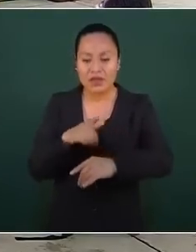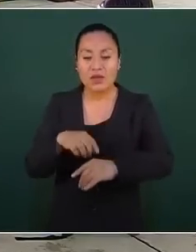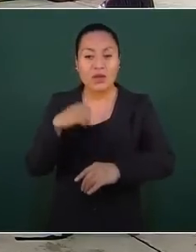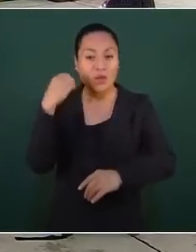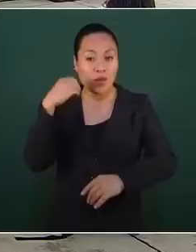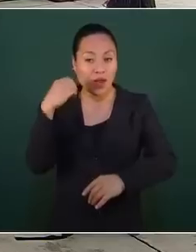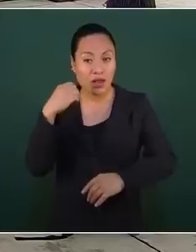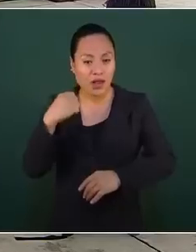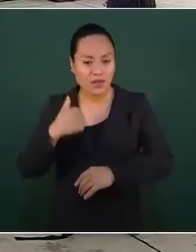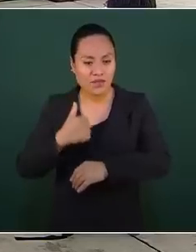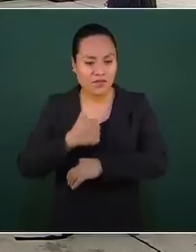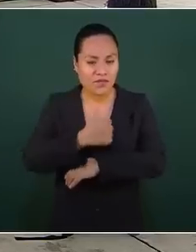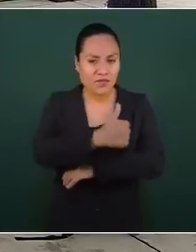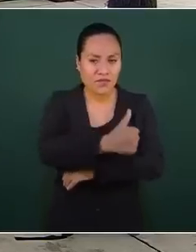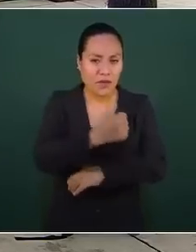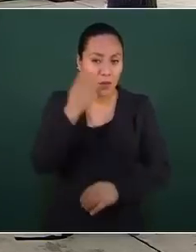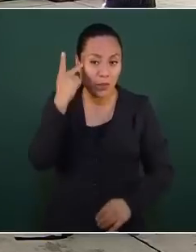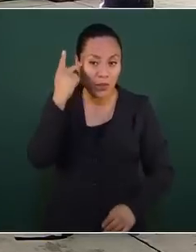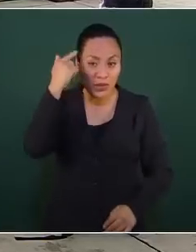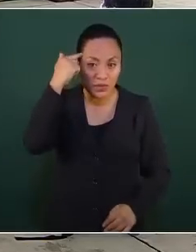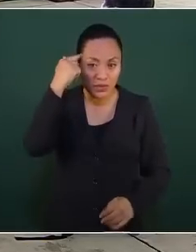Puerto Escondido,